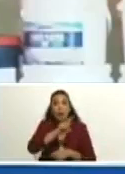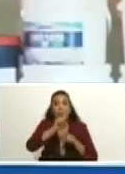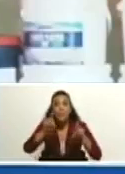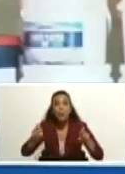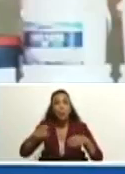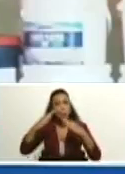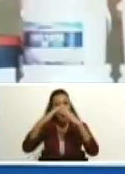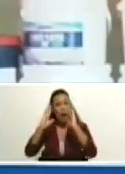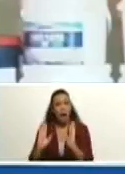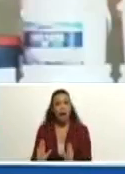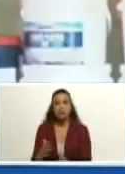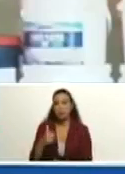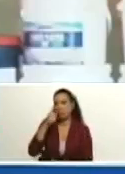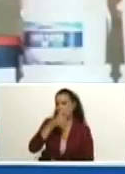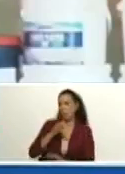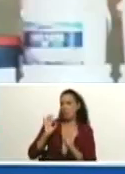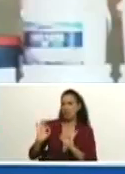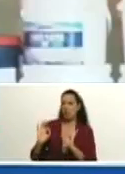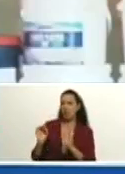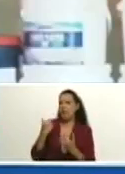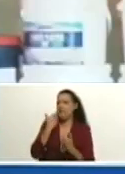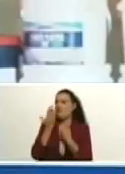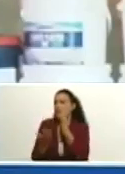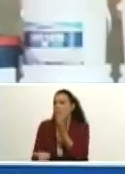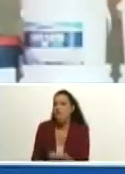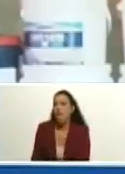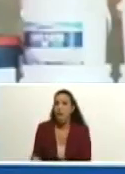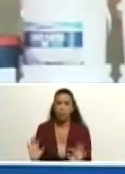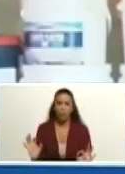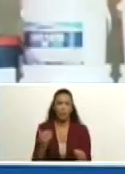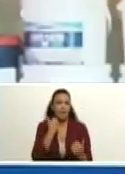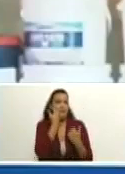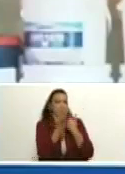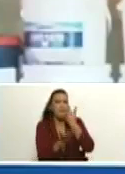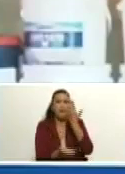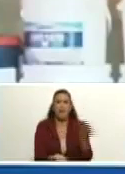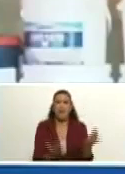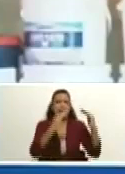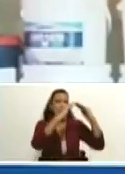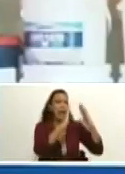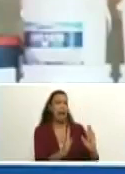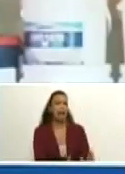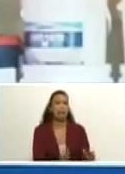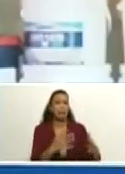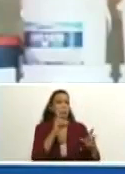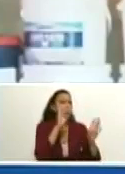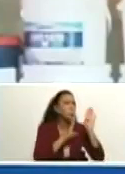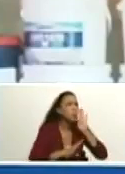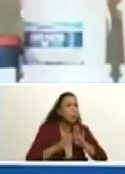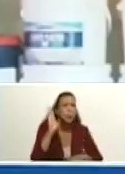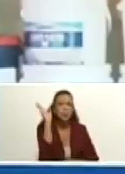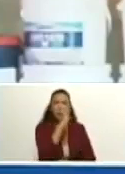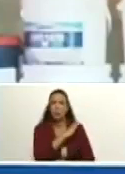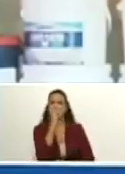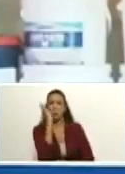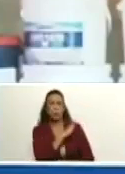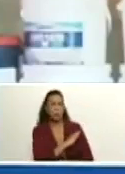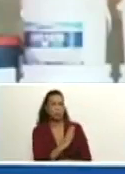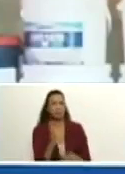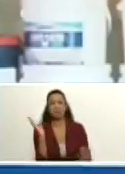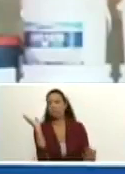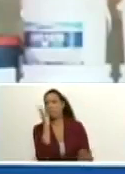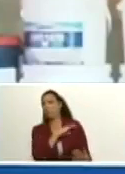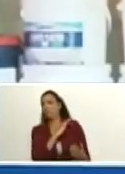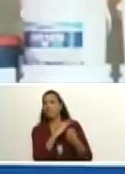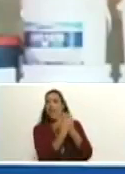gusta que su casa esté bonita, ¿verdad? No creo que haya nadie que le guste que la casa esté sucia y con mal olor.